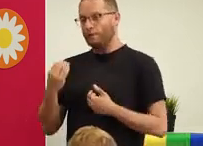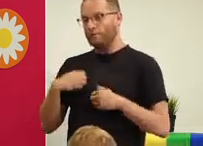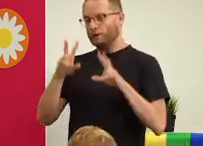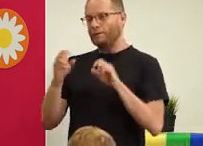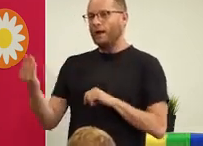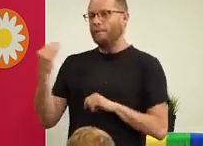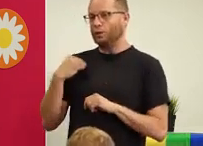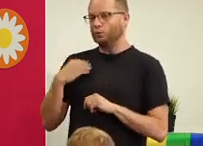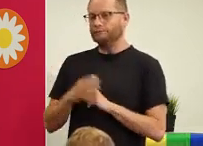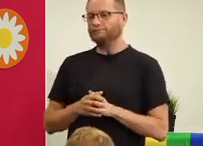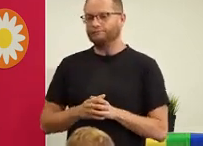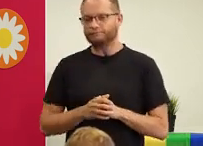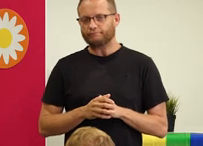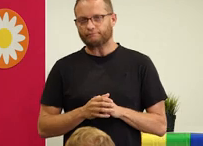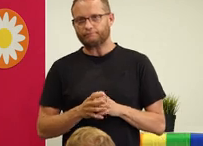pregunta,